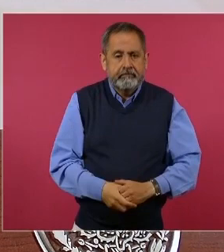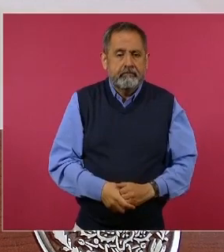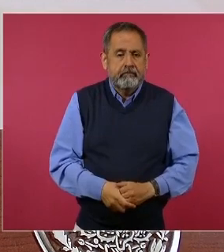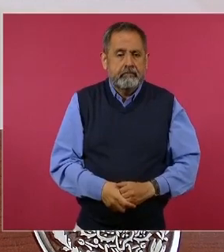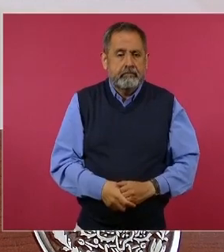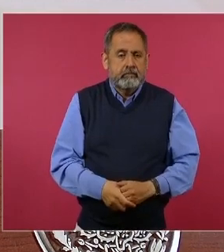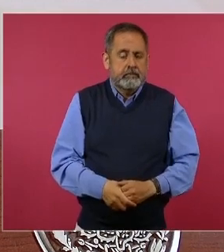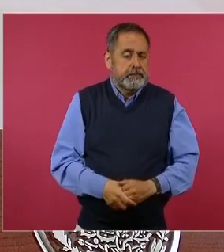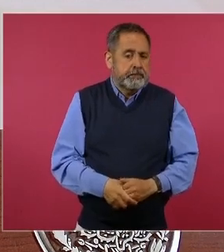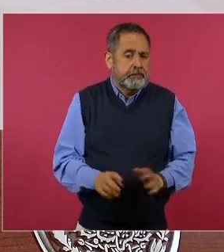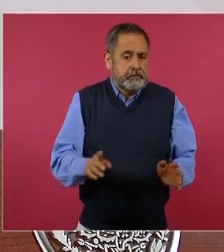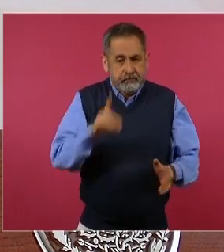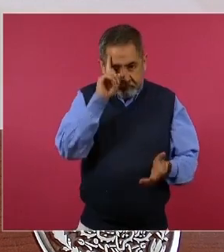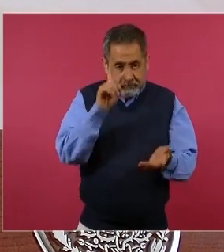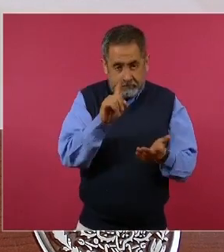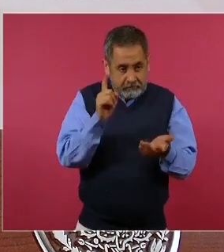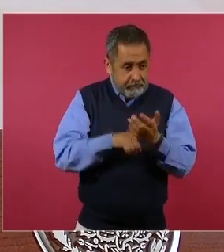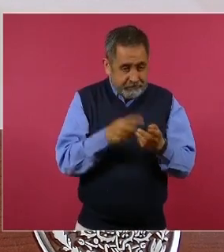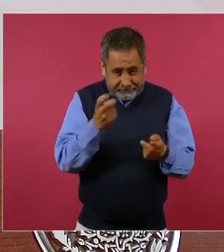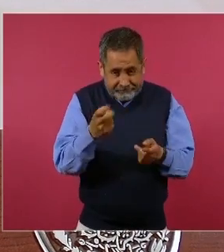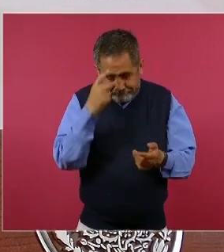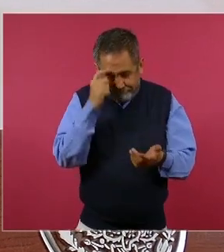No, y no creo que sea eso, pues.